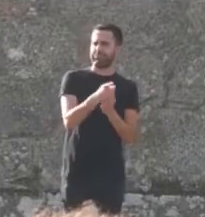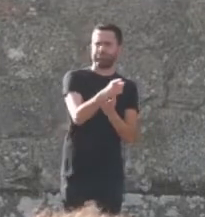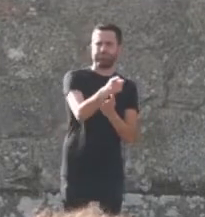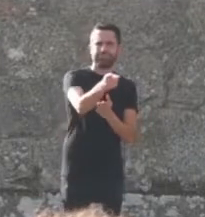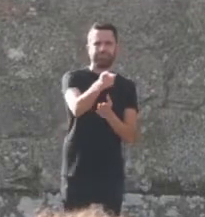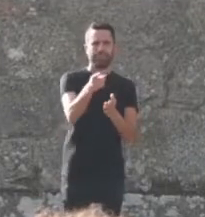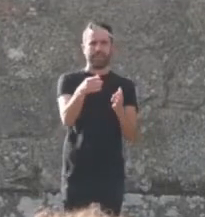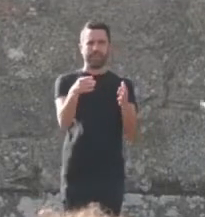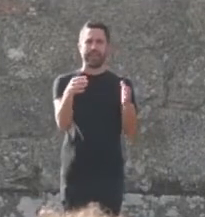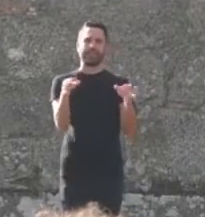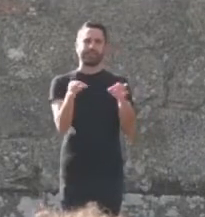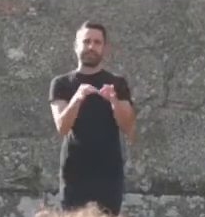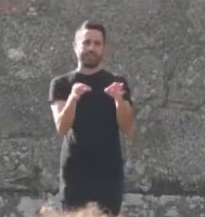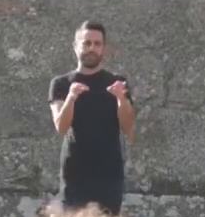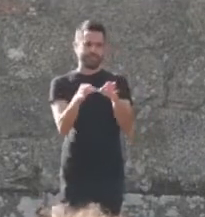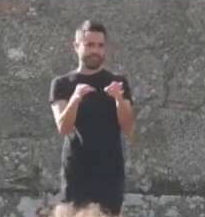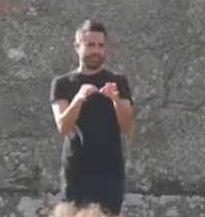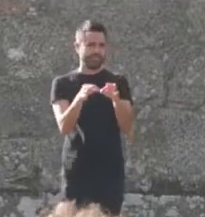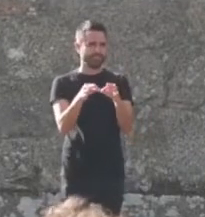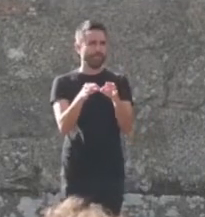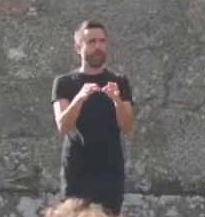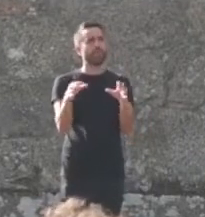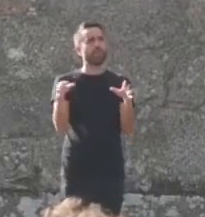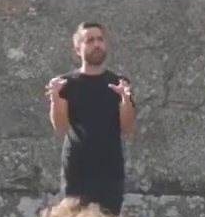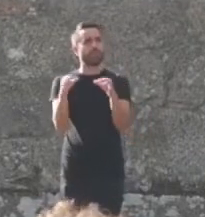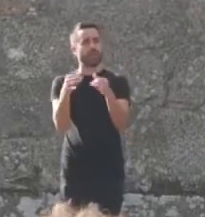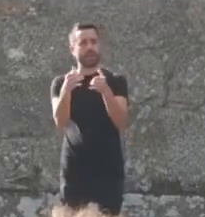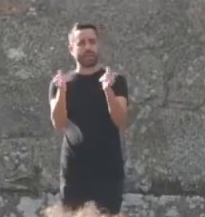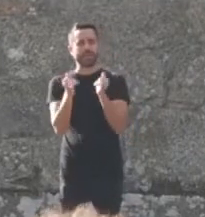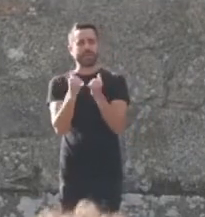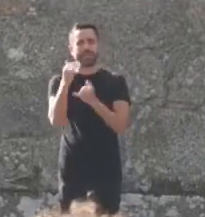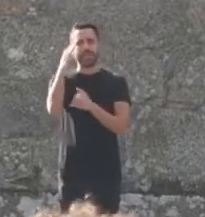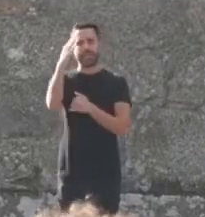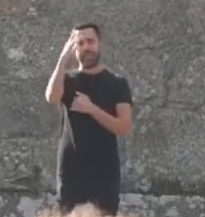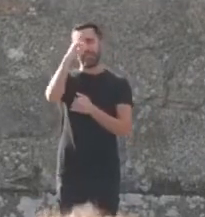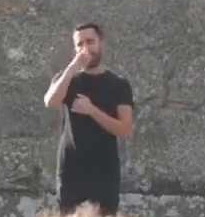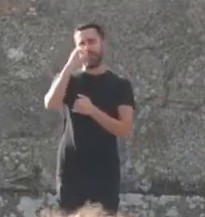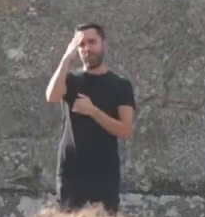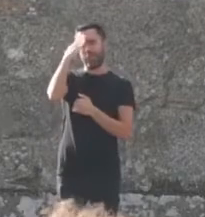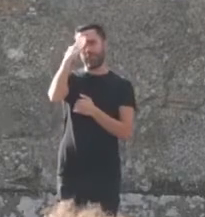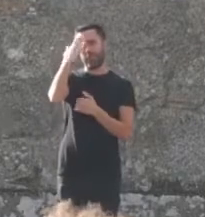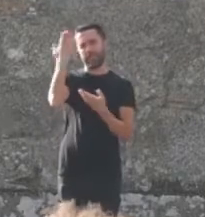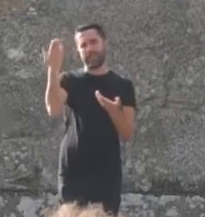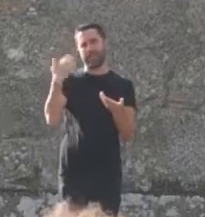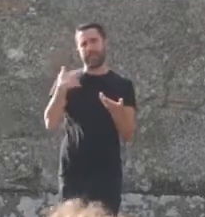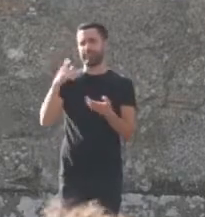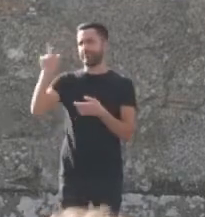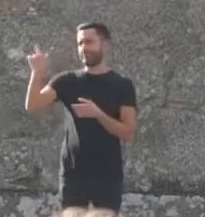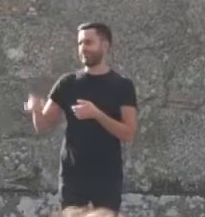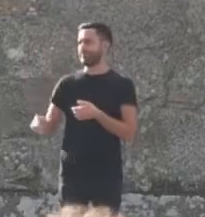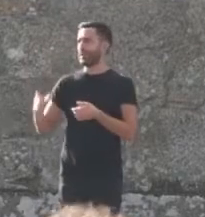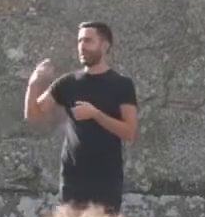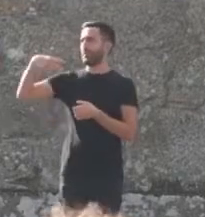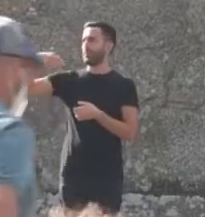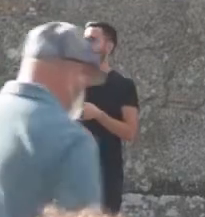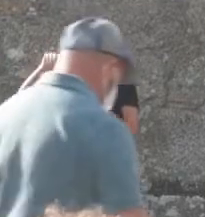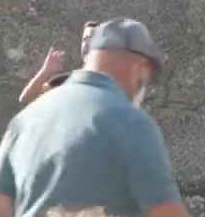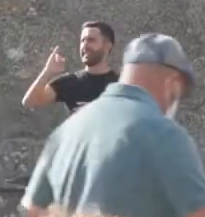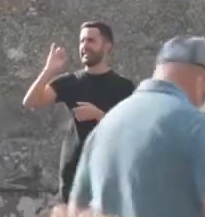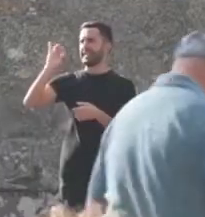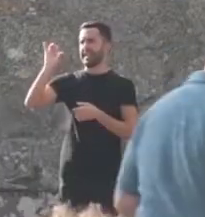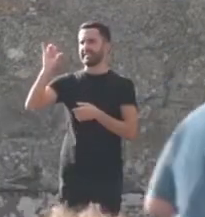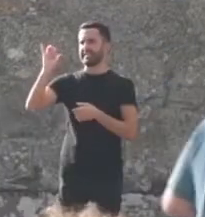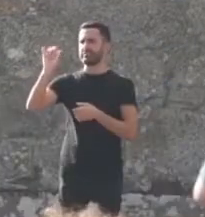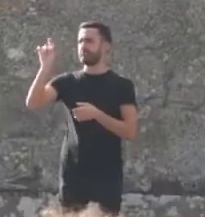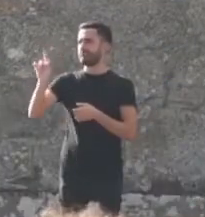San Simón, por allá da memoria, de man de Matías, una de las personas que